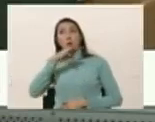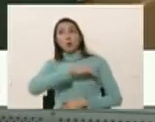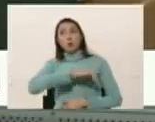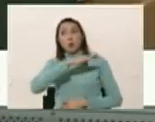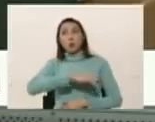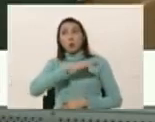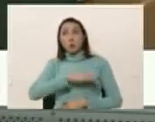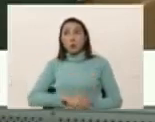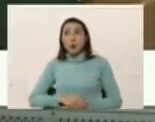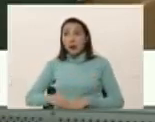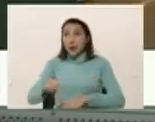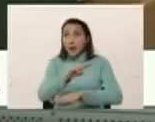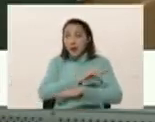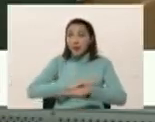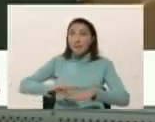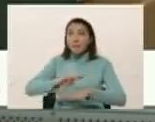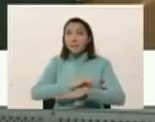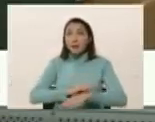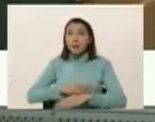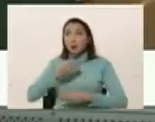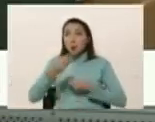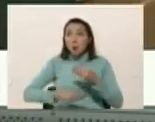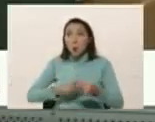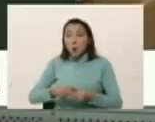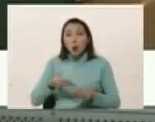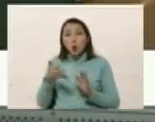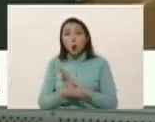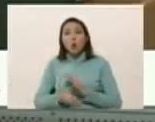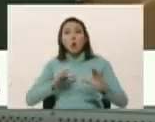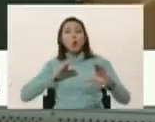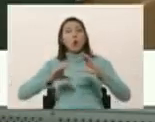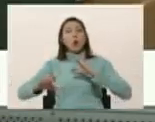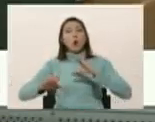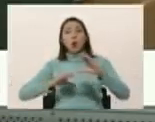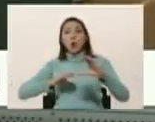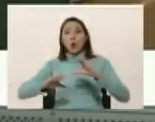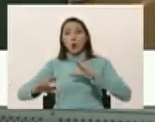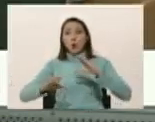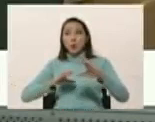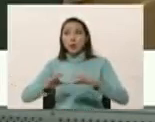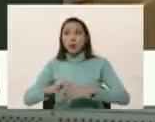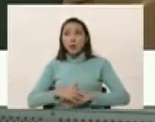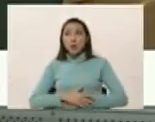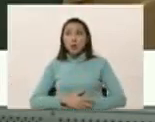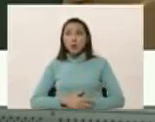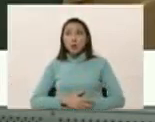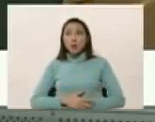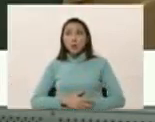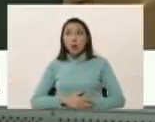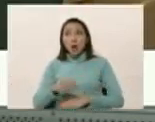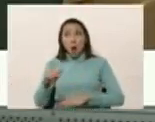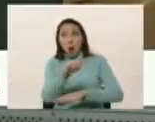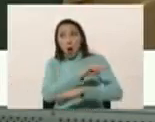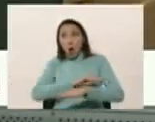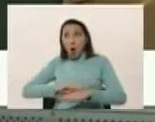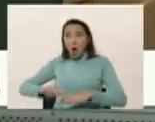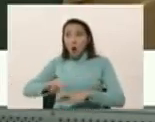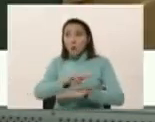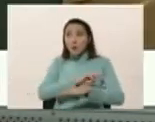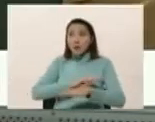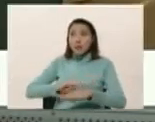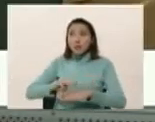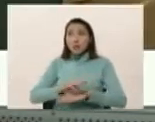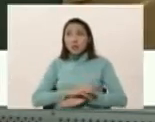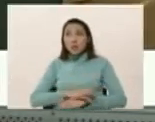ministerio de poder popular con competencia en comunicación e información conjuntamente con el ministerio de poder popular con